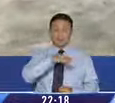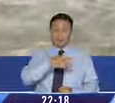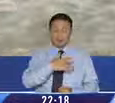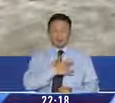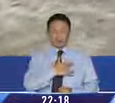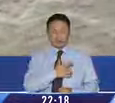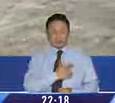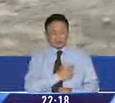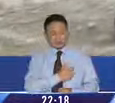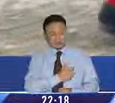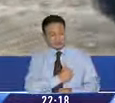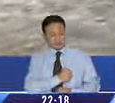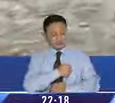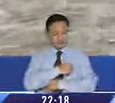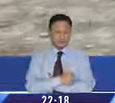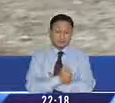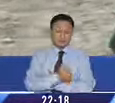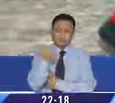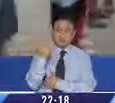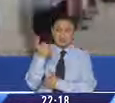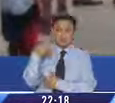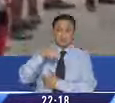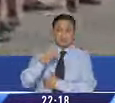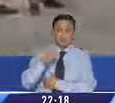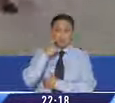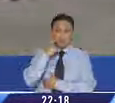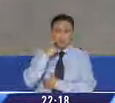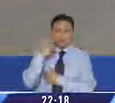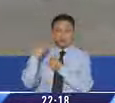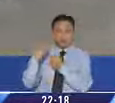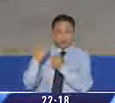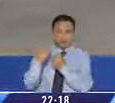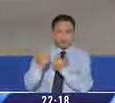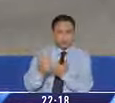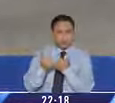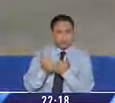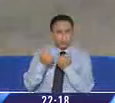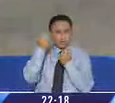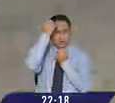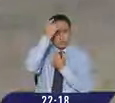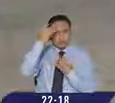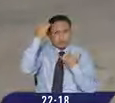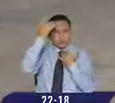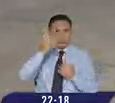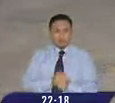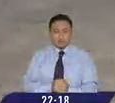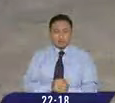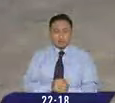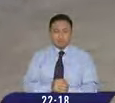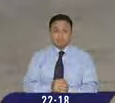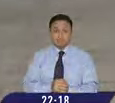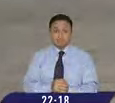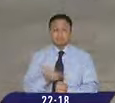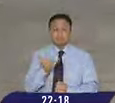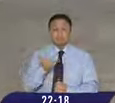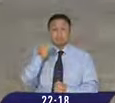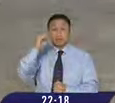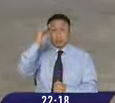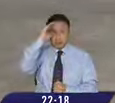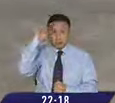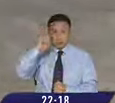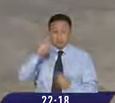adolescentes, quienes mencionaron que el entrenador era como un padre quien les inculcaba valores y buenos principios. Toca al personal de DINASET dar con